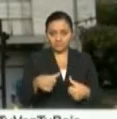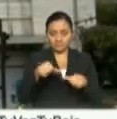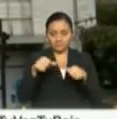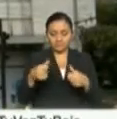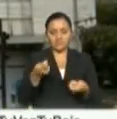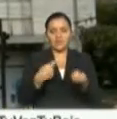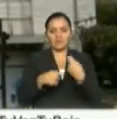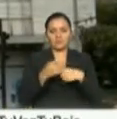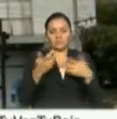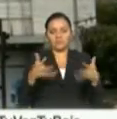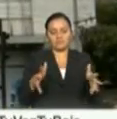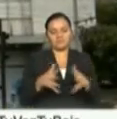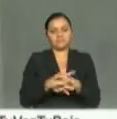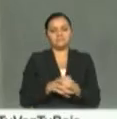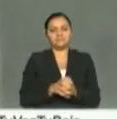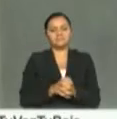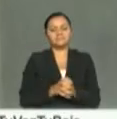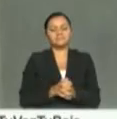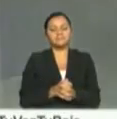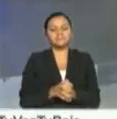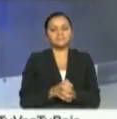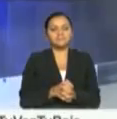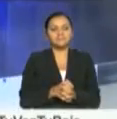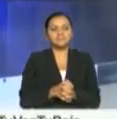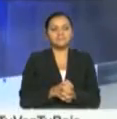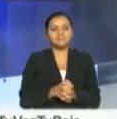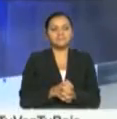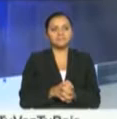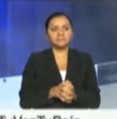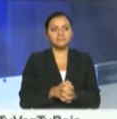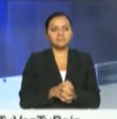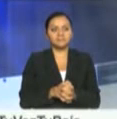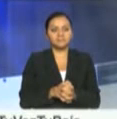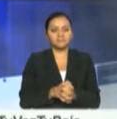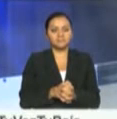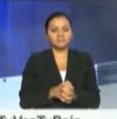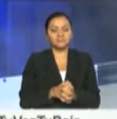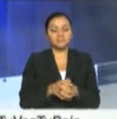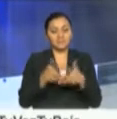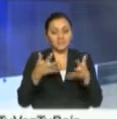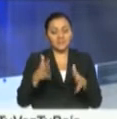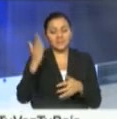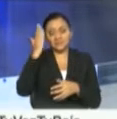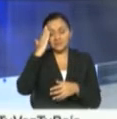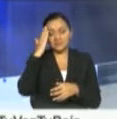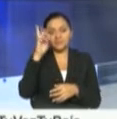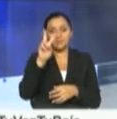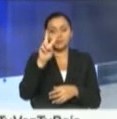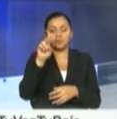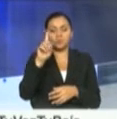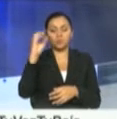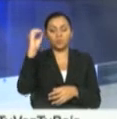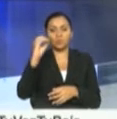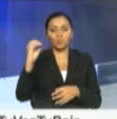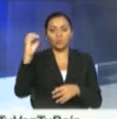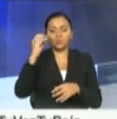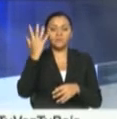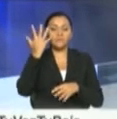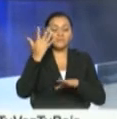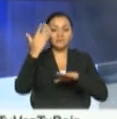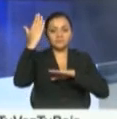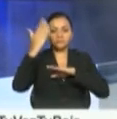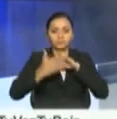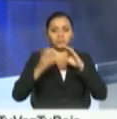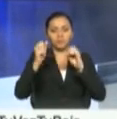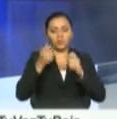adhesiva. Carolina Díaz, Noticiero Ciudadano. Así que ya lo sabe, 21 de octubre, fecha límite para que usted